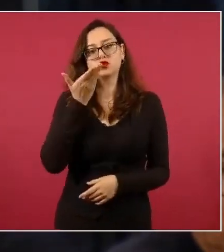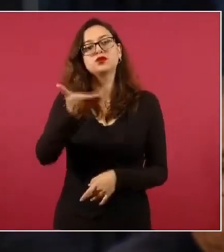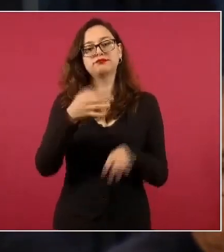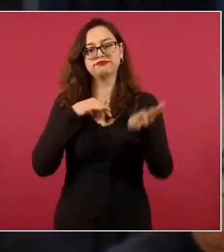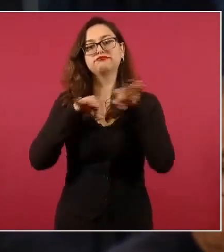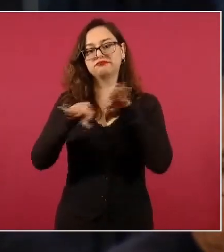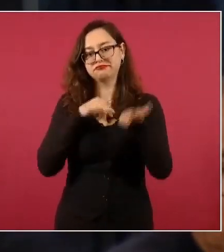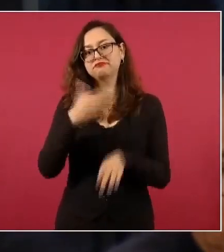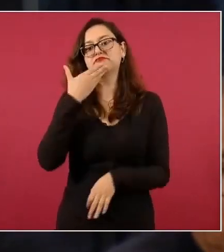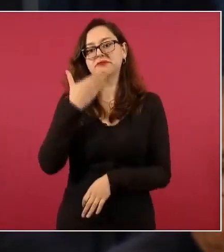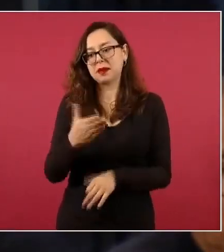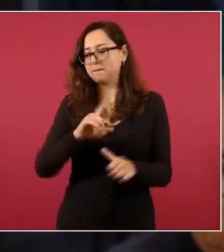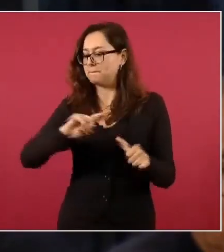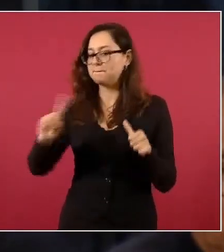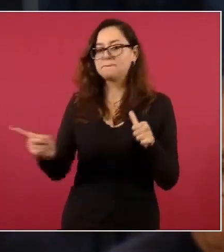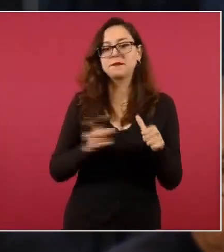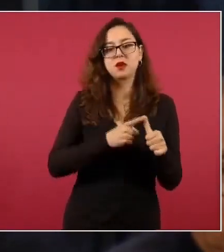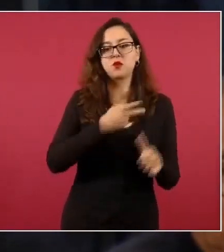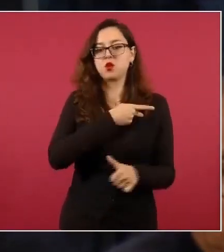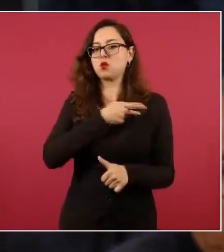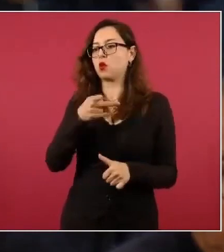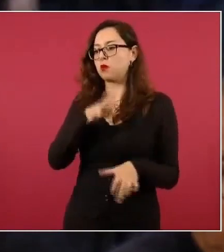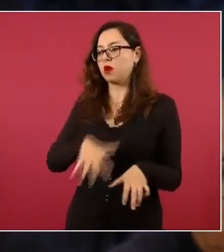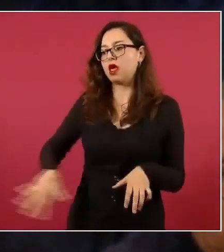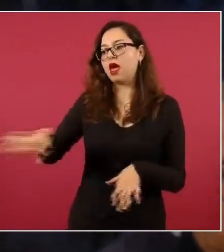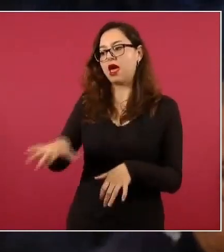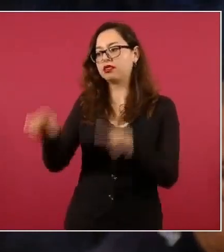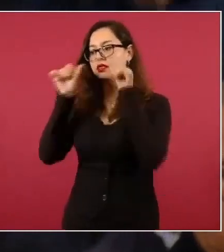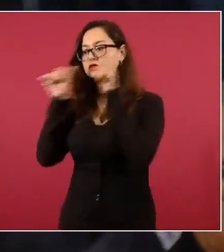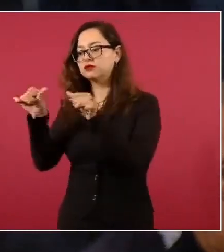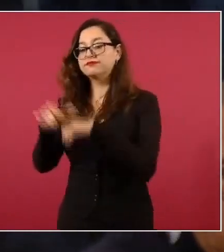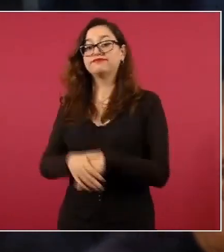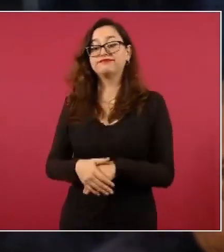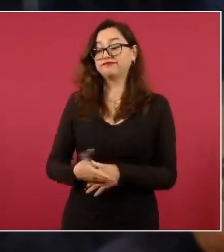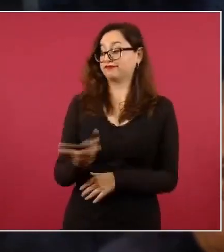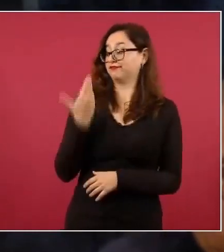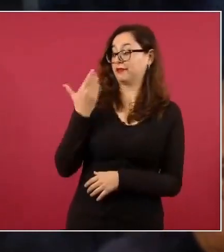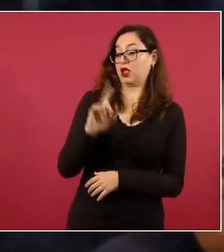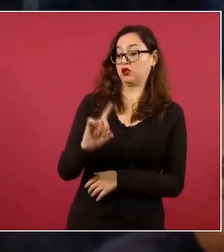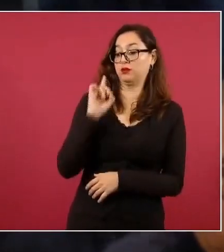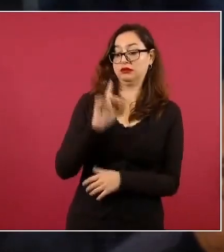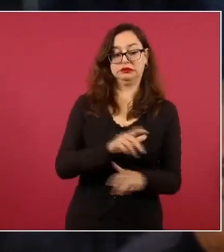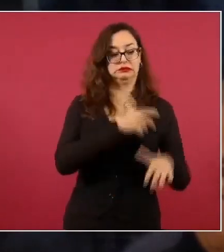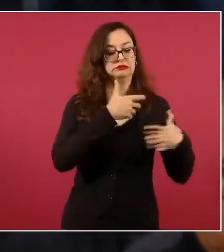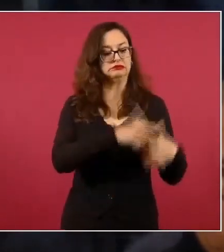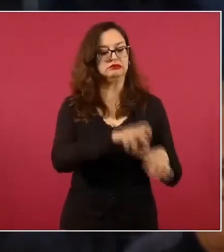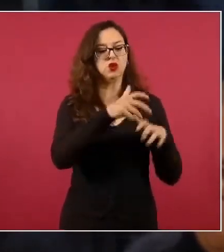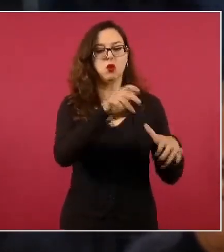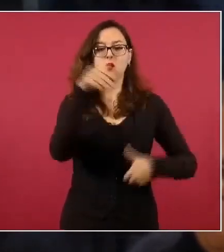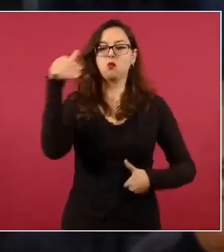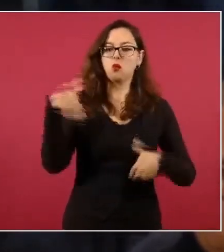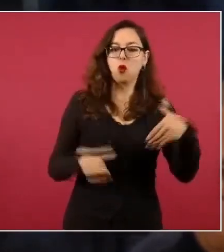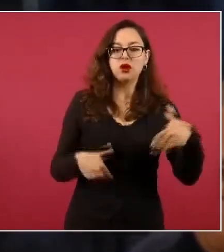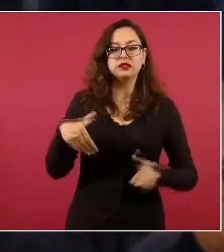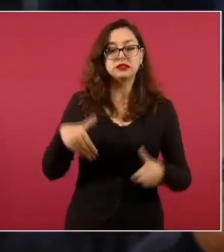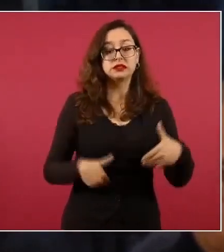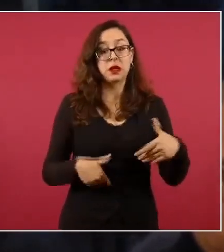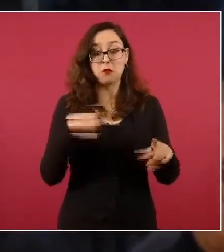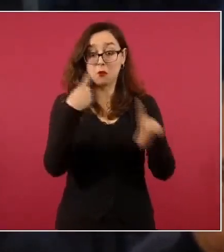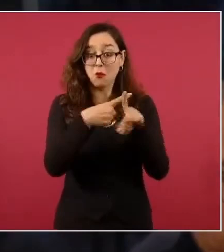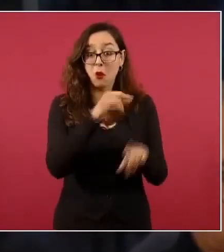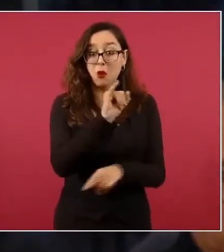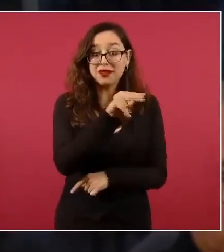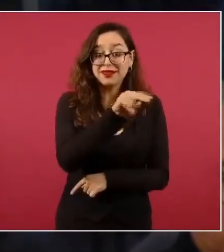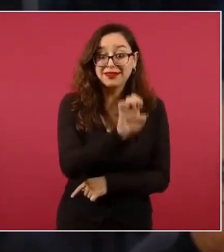marcha observamos que muchas personas estaban muy molestas, no solo porque el INE fuera a desaparecer, sino porque usted